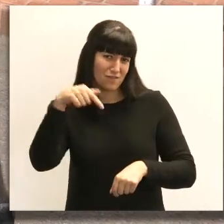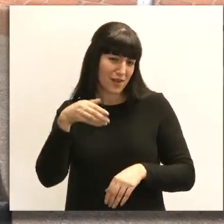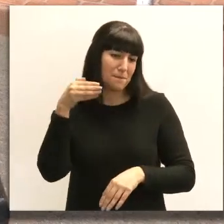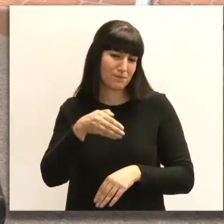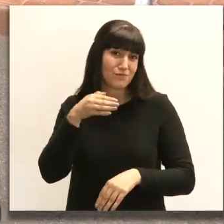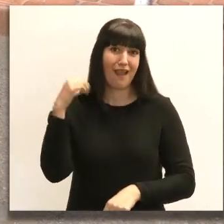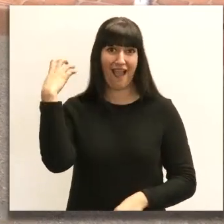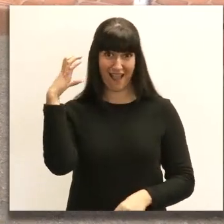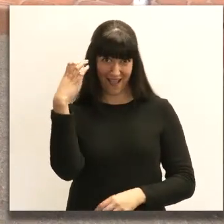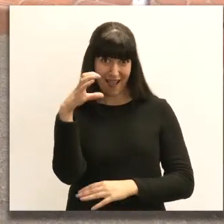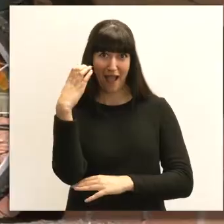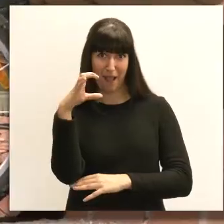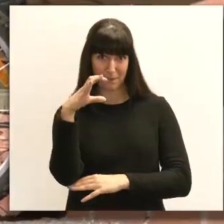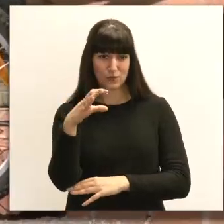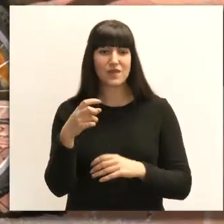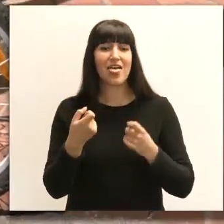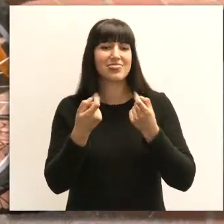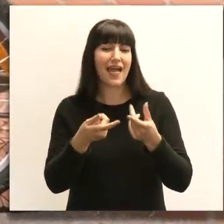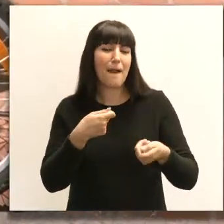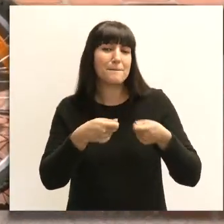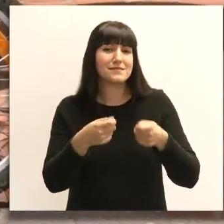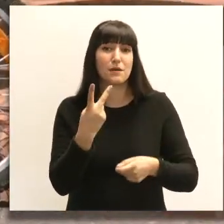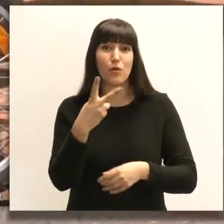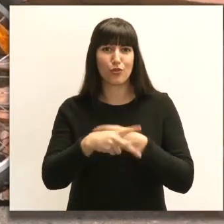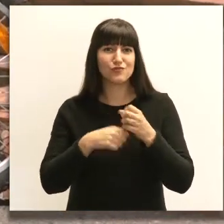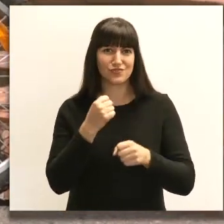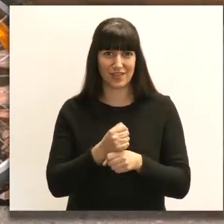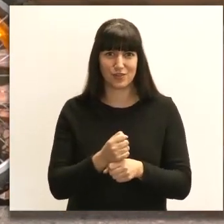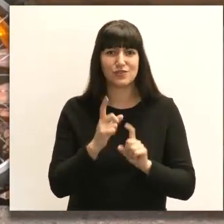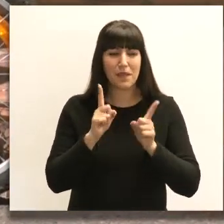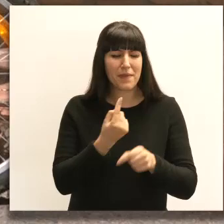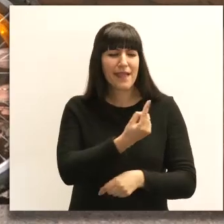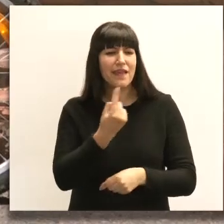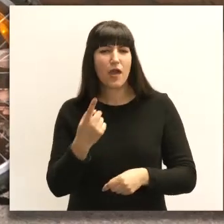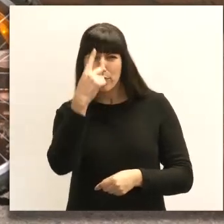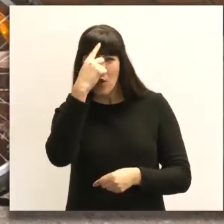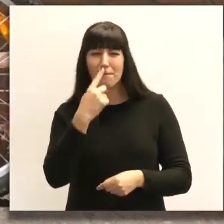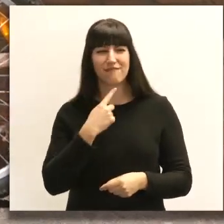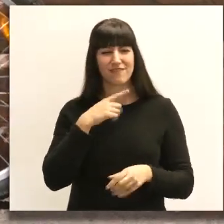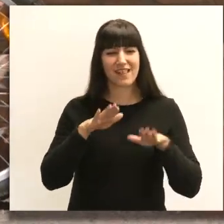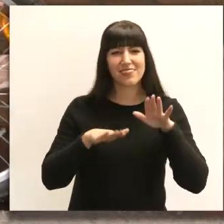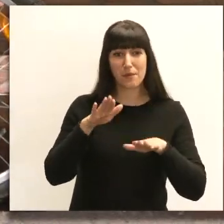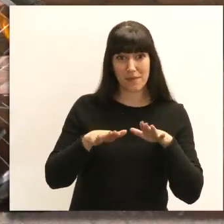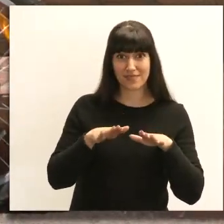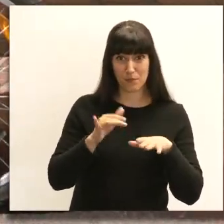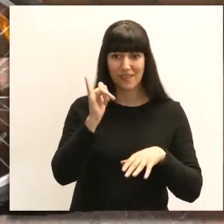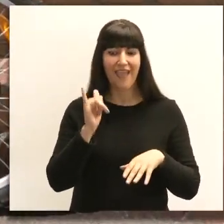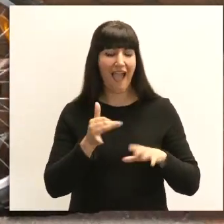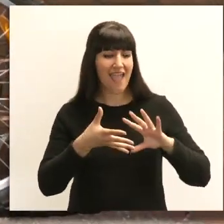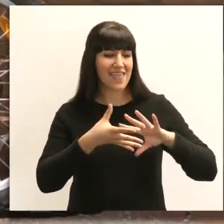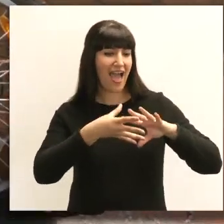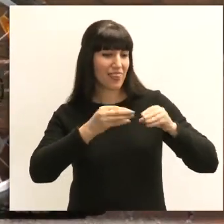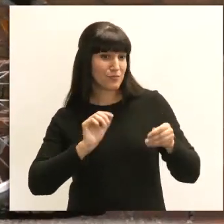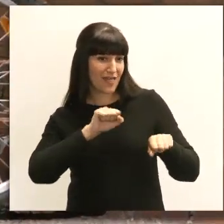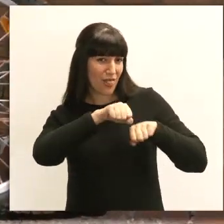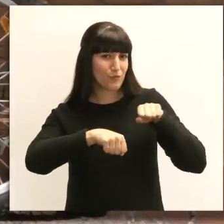que vienen a campus en esta oportunidad, en préstamo por 2 años, y bueno, se buscó también los perfiles de las personas de acuerdo a las bicicletas